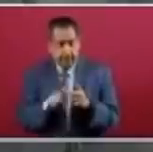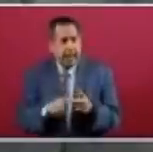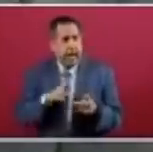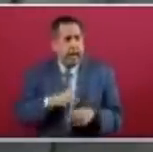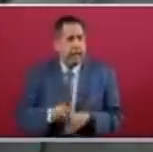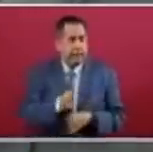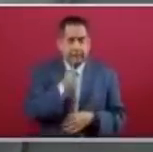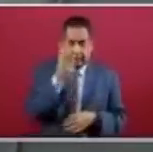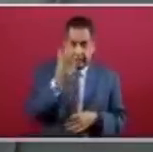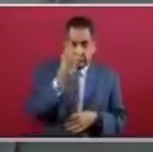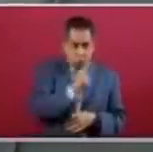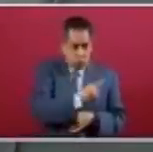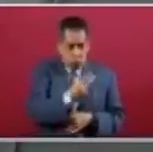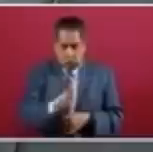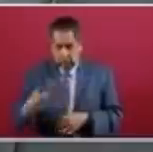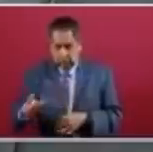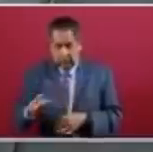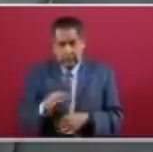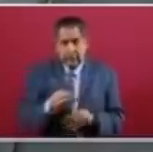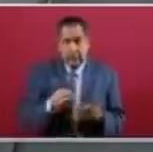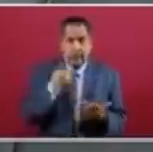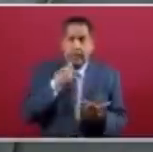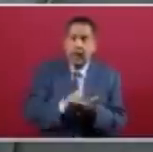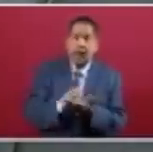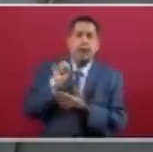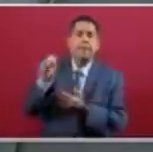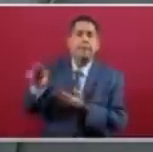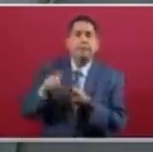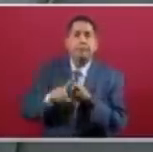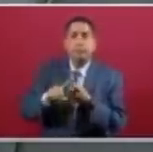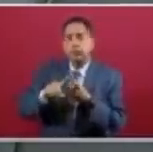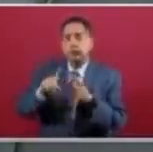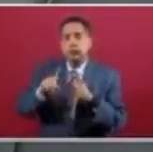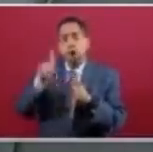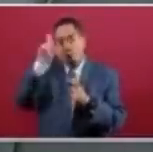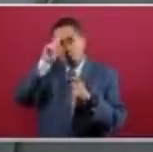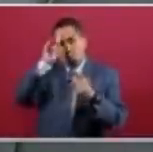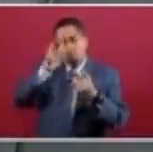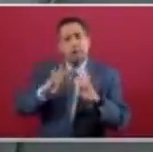ternas para el Consejo de Pemex,